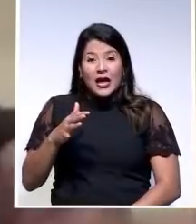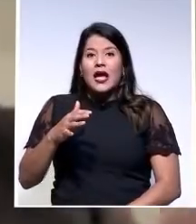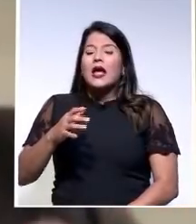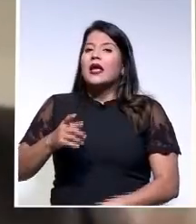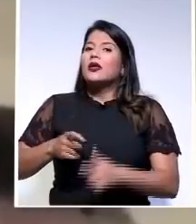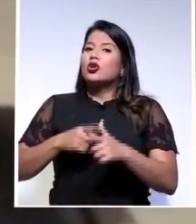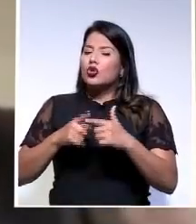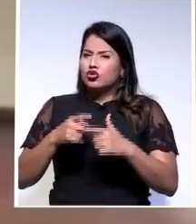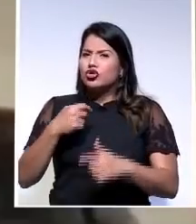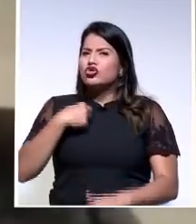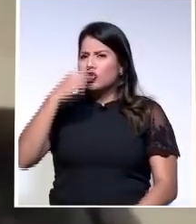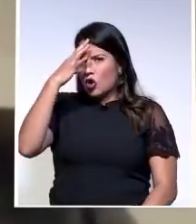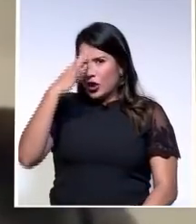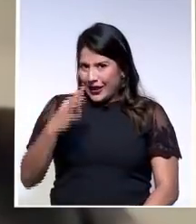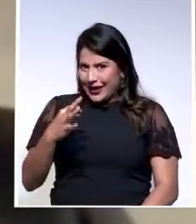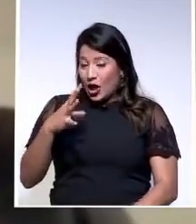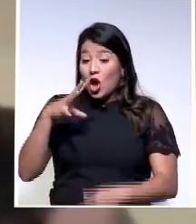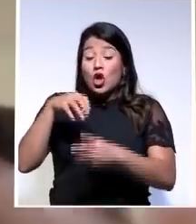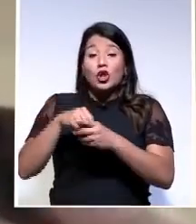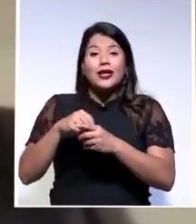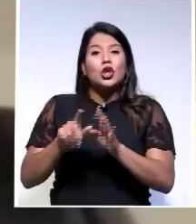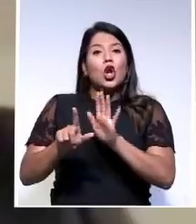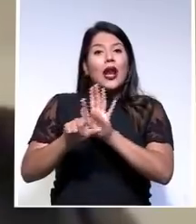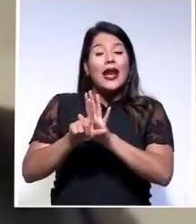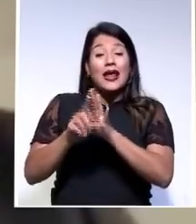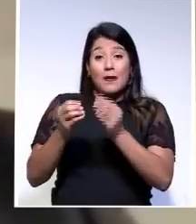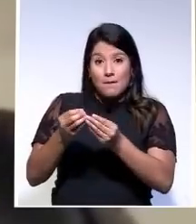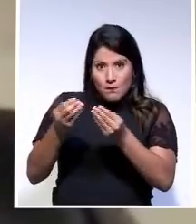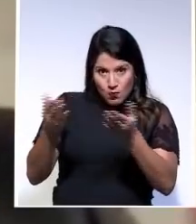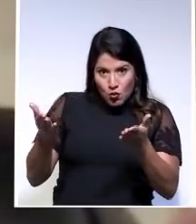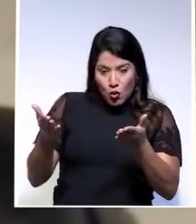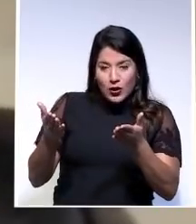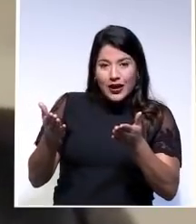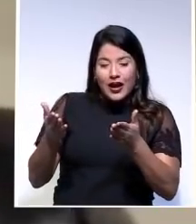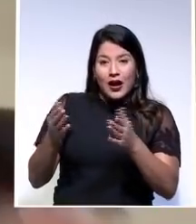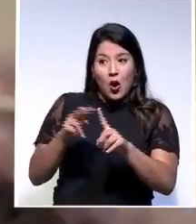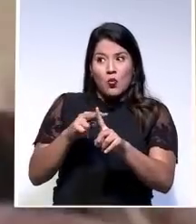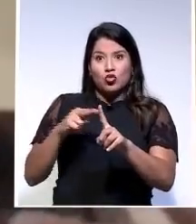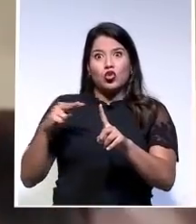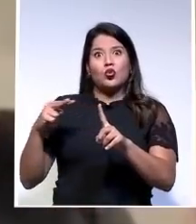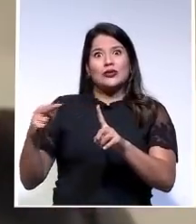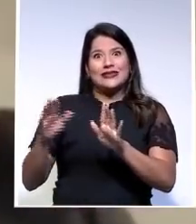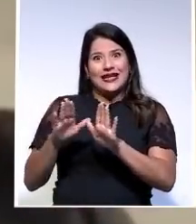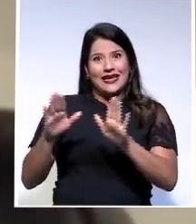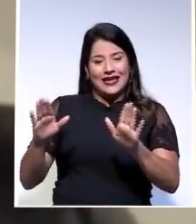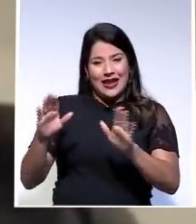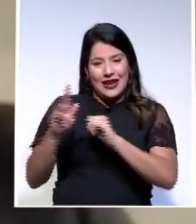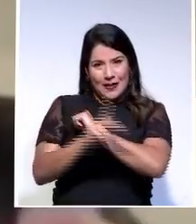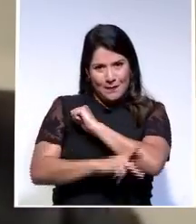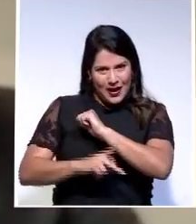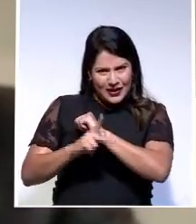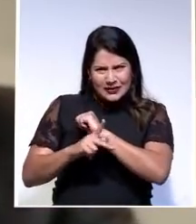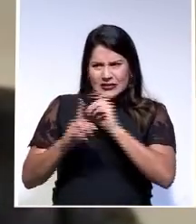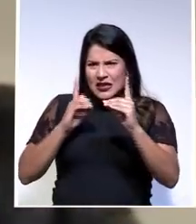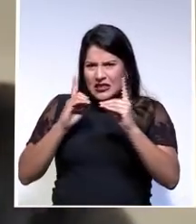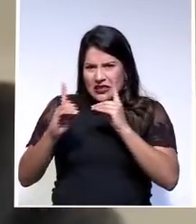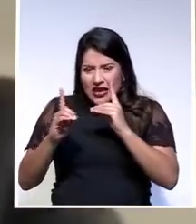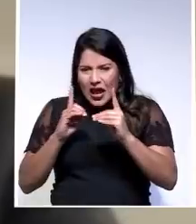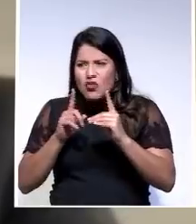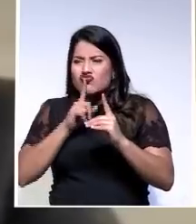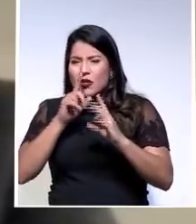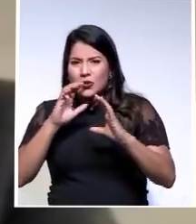merece que dentro de la política pública, dentro de esa visión país, se llame a un diálogo donde existan puentes reales,